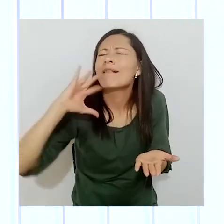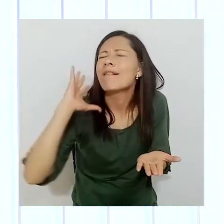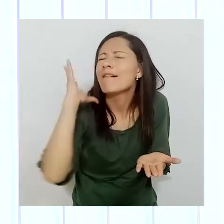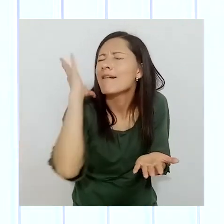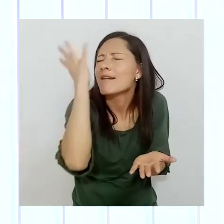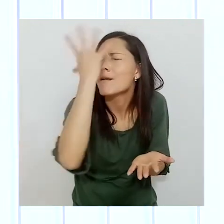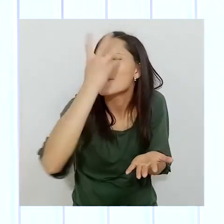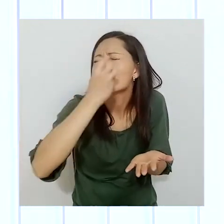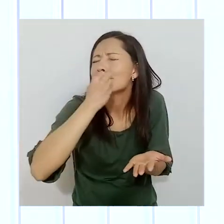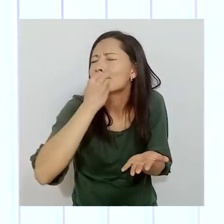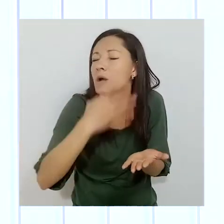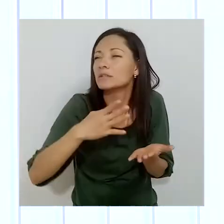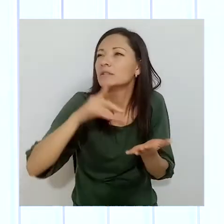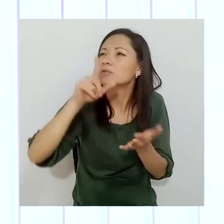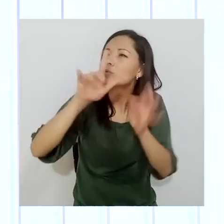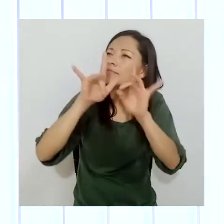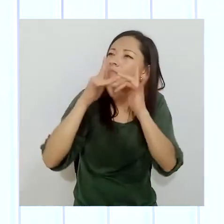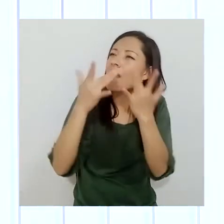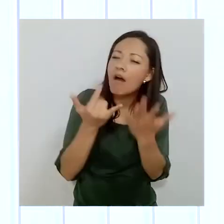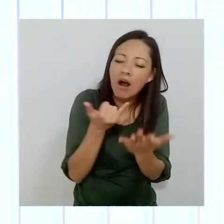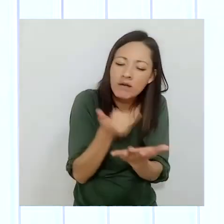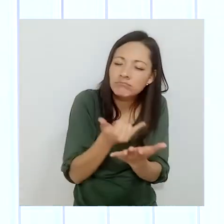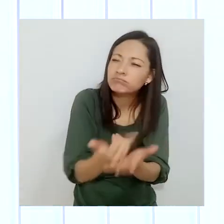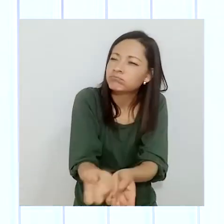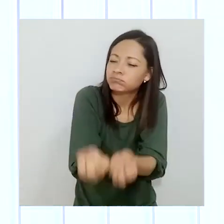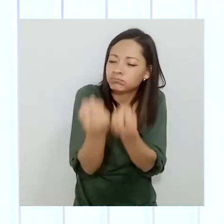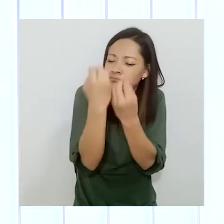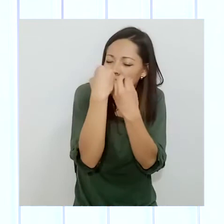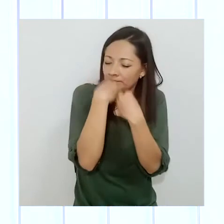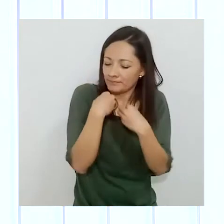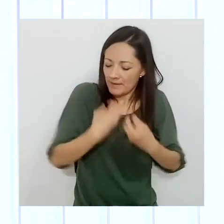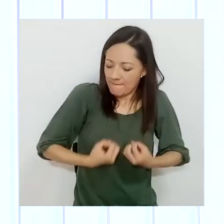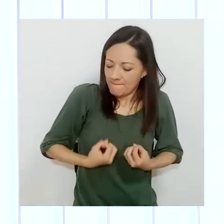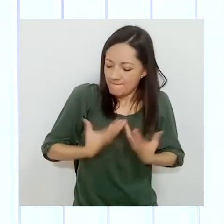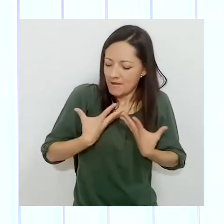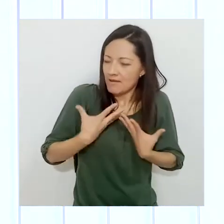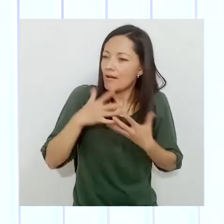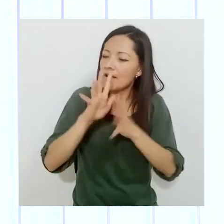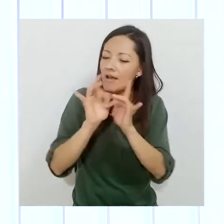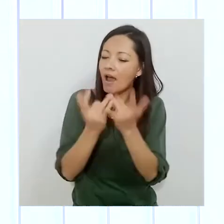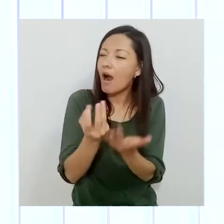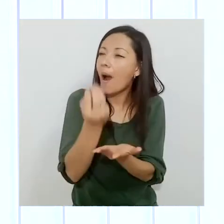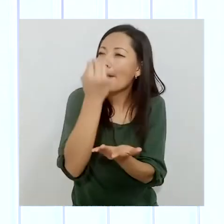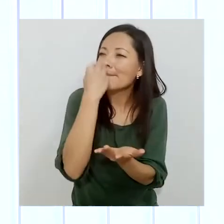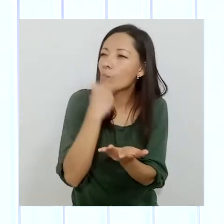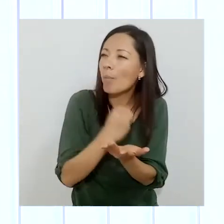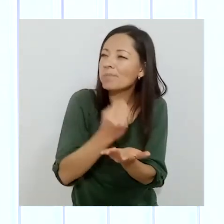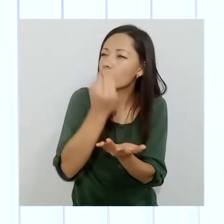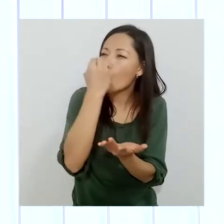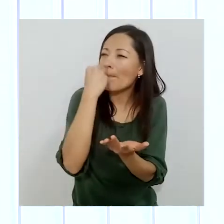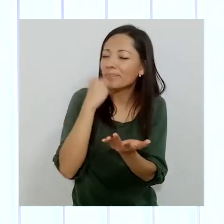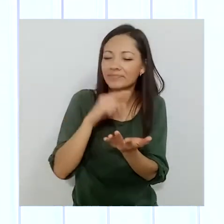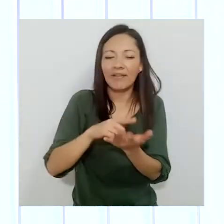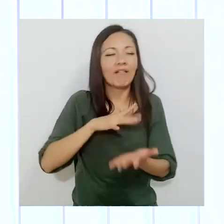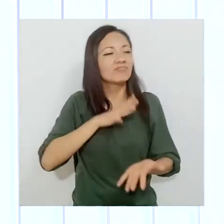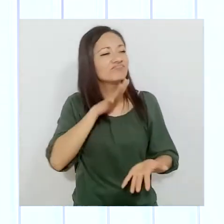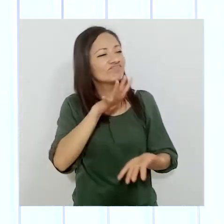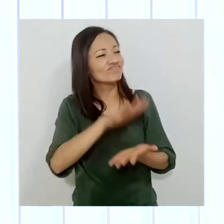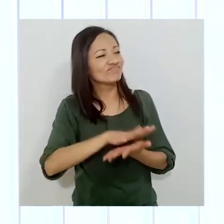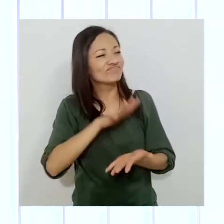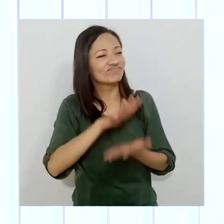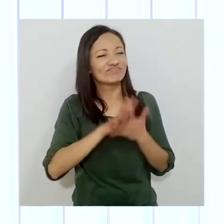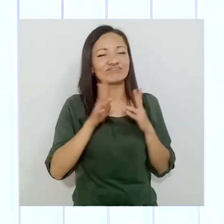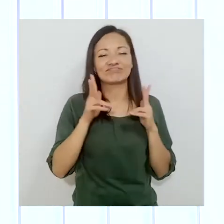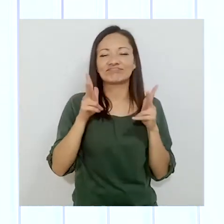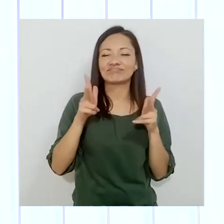palabra es vida. Tu palabra es alimento. Tu palabra es confort. Tu palabra es energía,